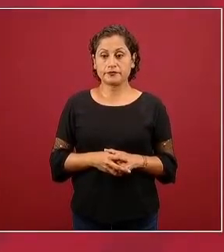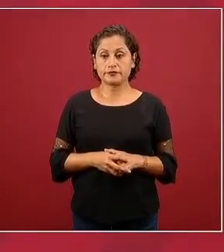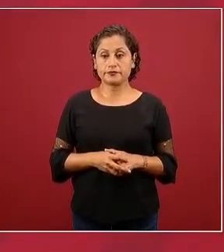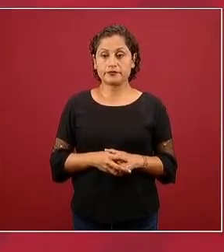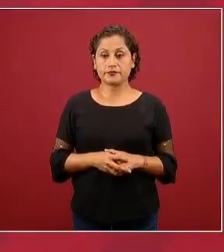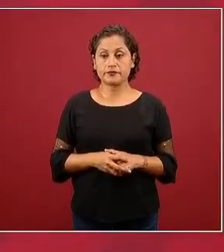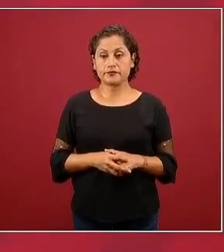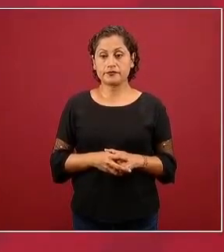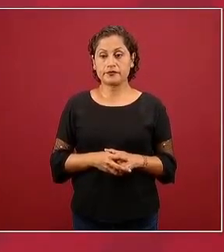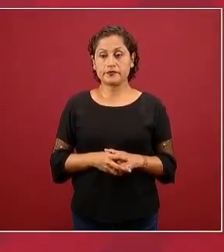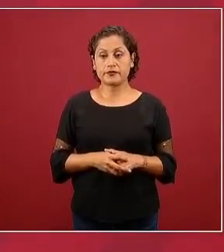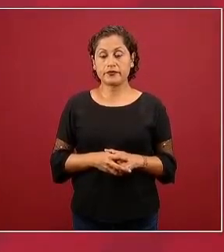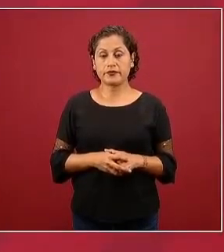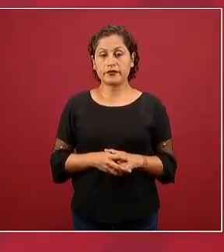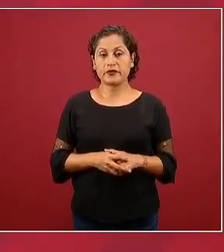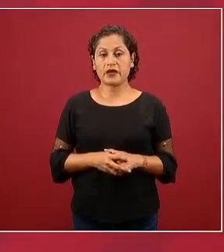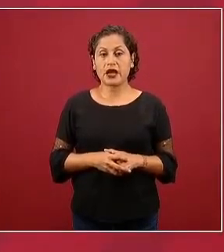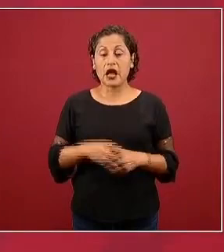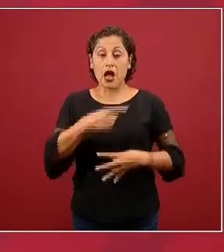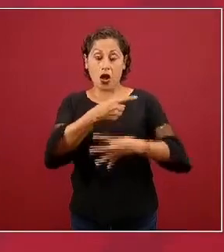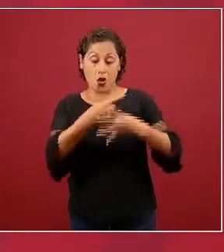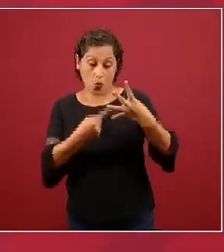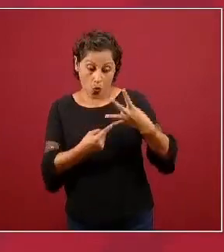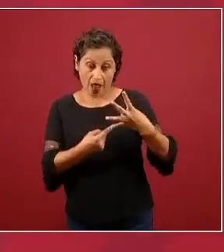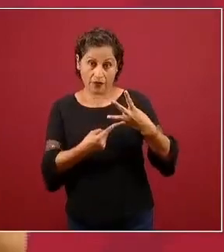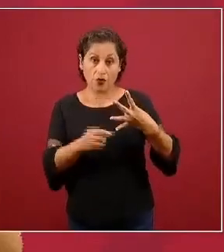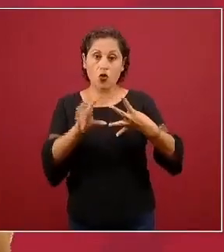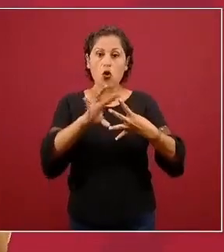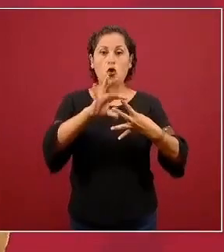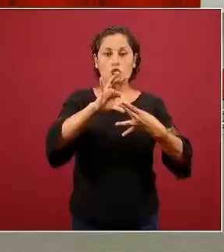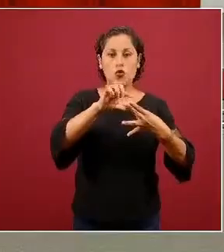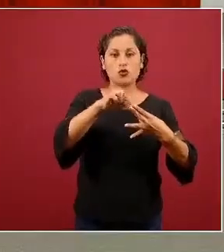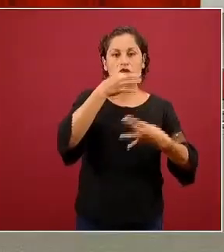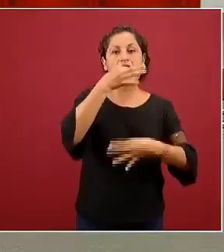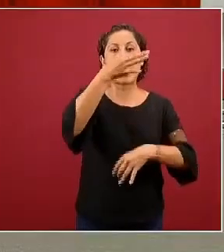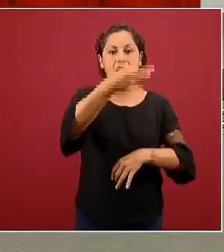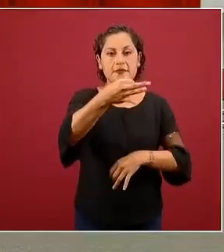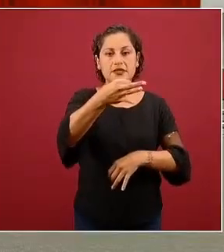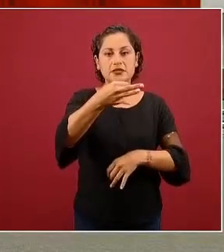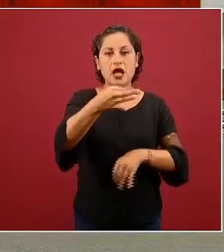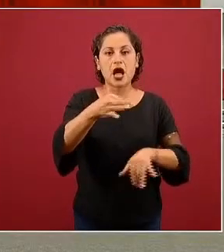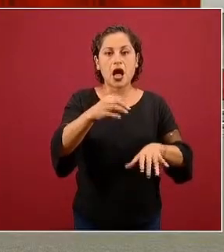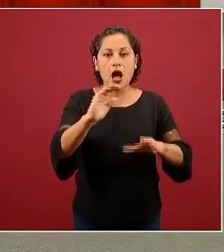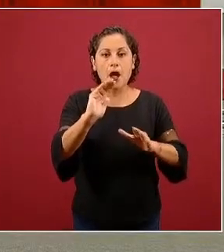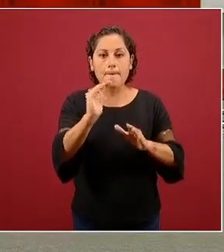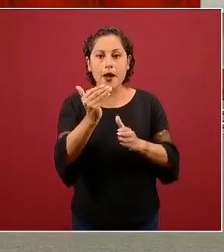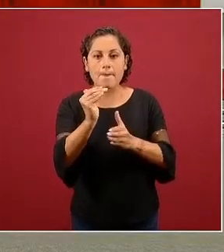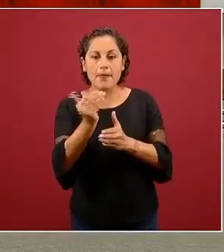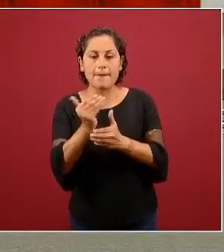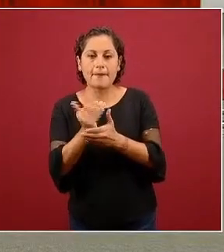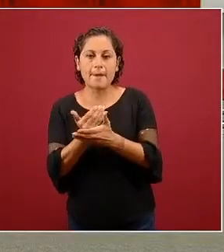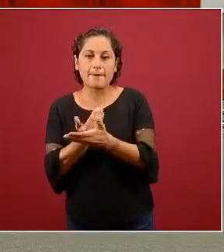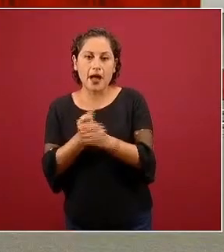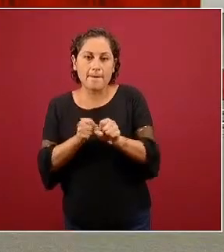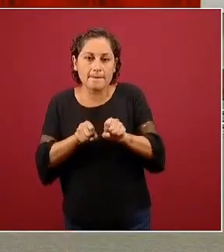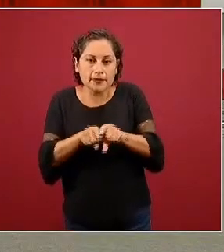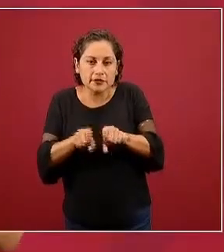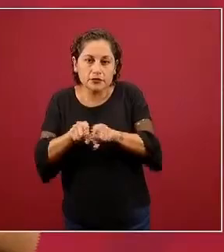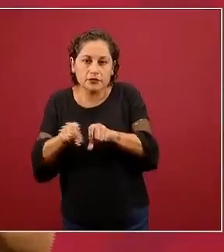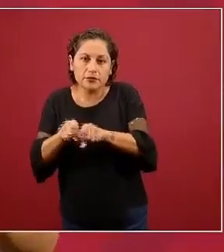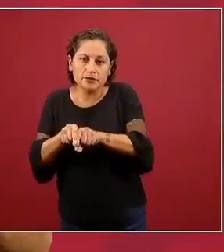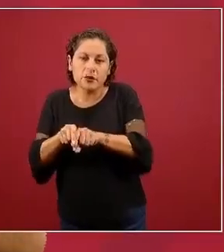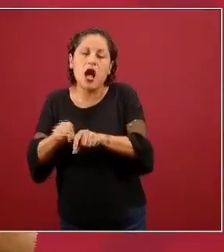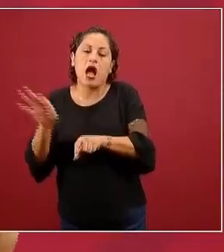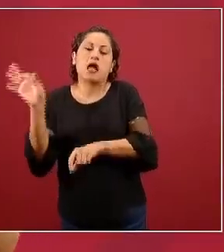2 de los 4 indicadores que tenemos son de tendencia, efectivamente. Aunque son de tendencia que no necesariamente ambas